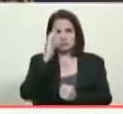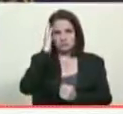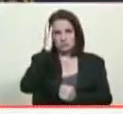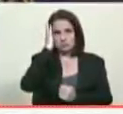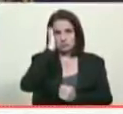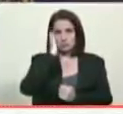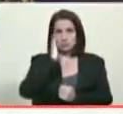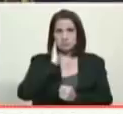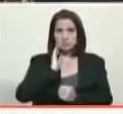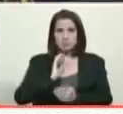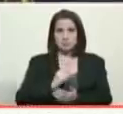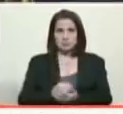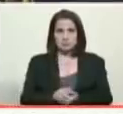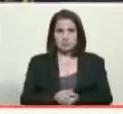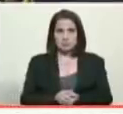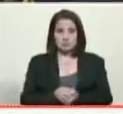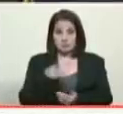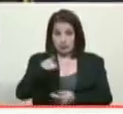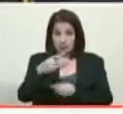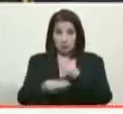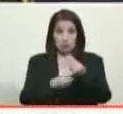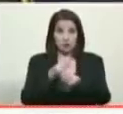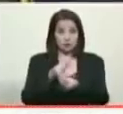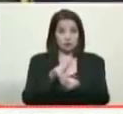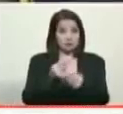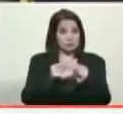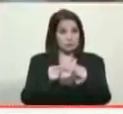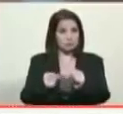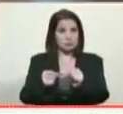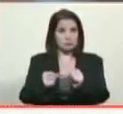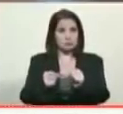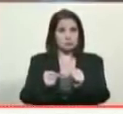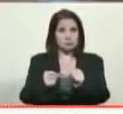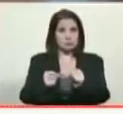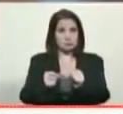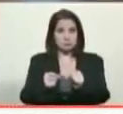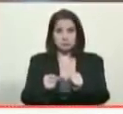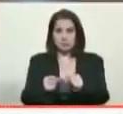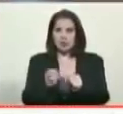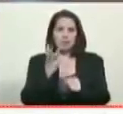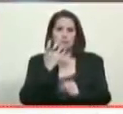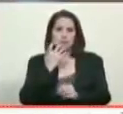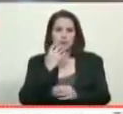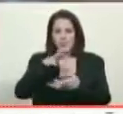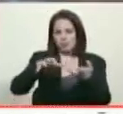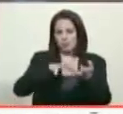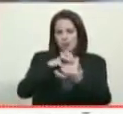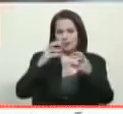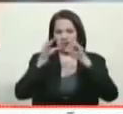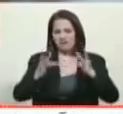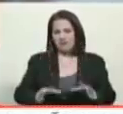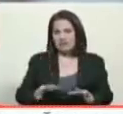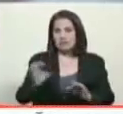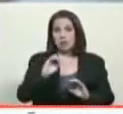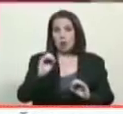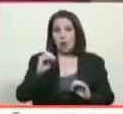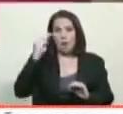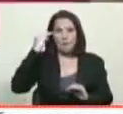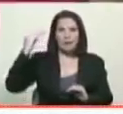Ah, ¿eso ha pasado? Sigo. Su incapacidad física o mental